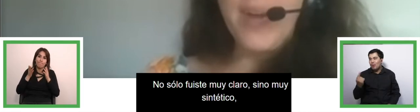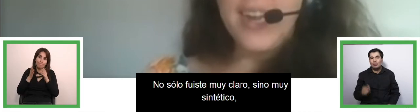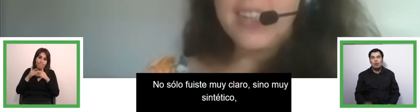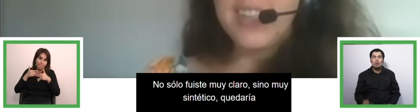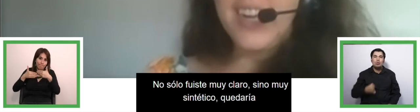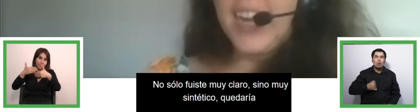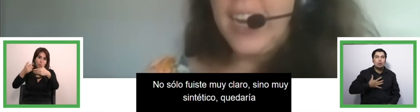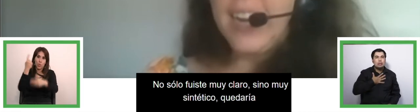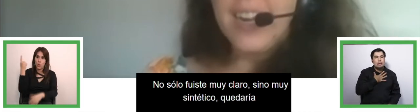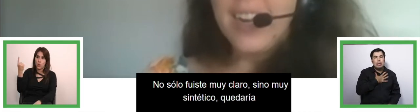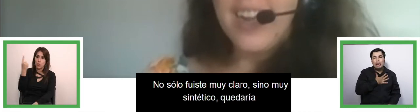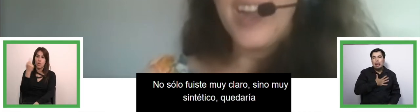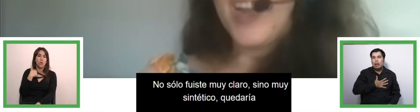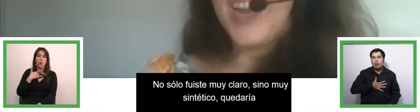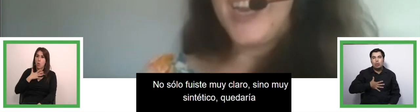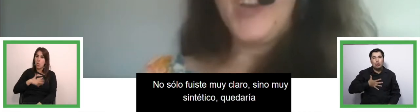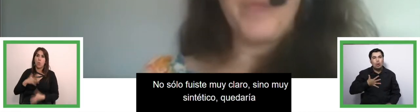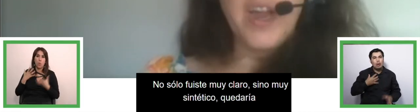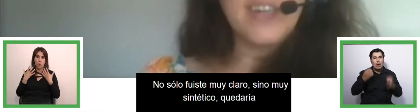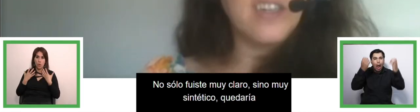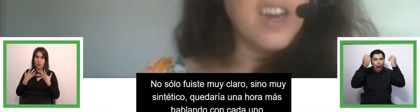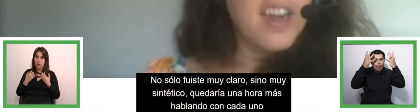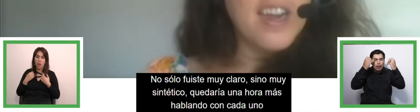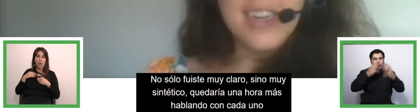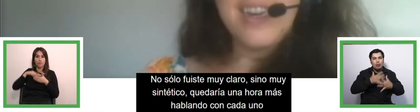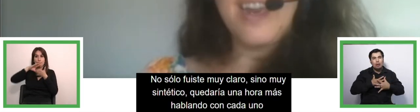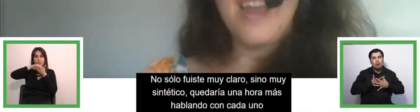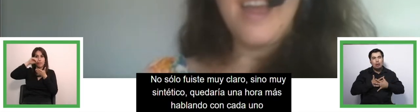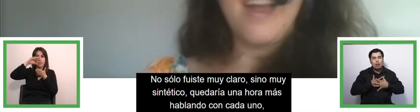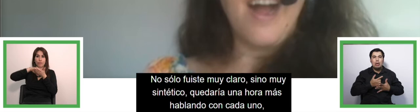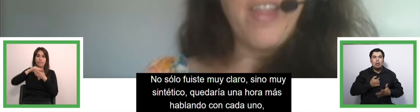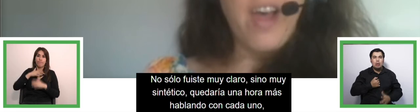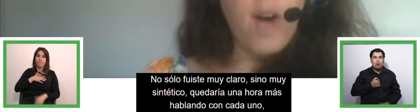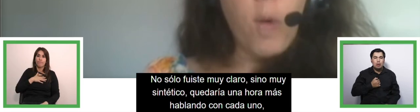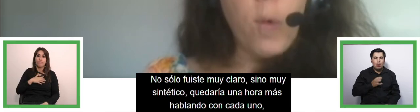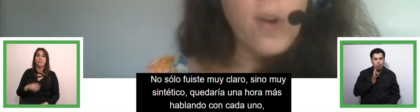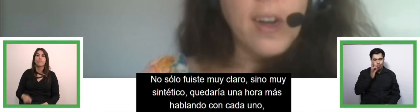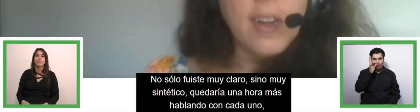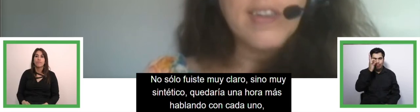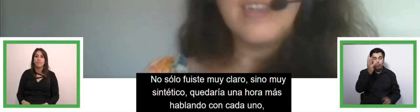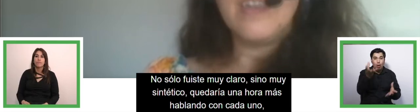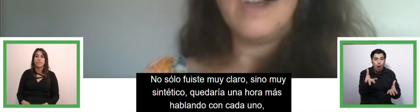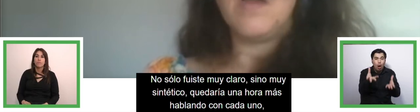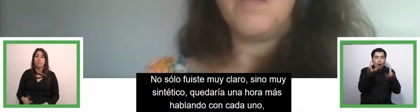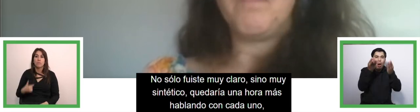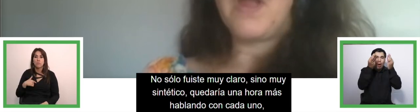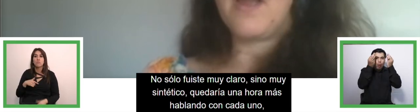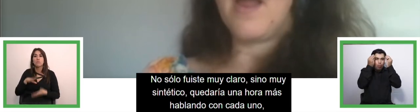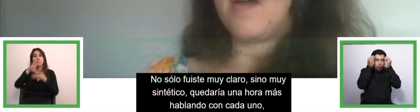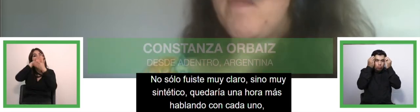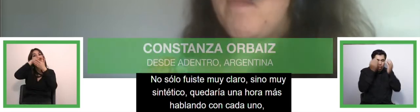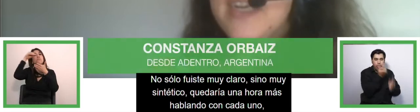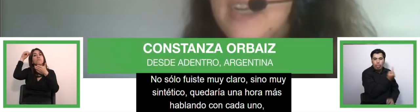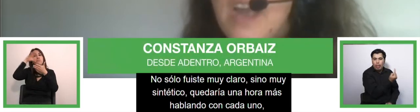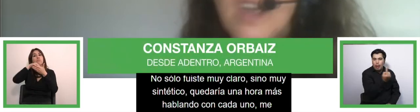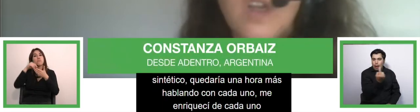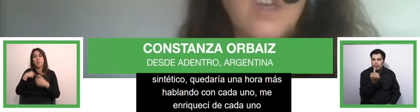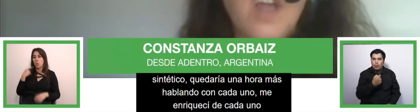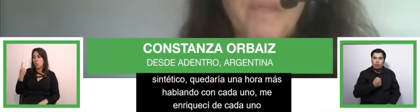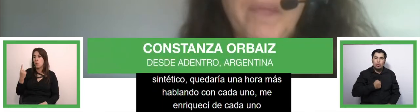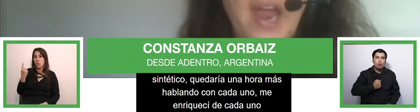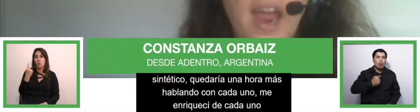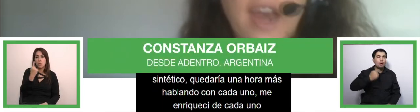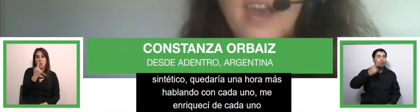que aprendí y me enriquecí de cada uno. Me quedo